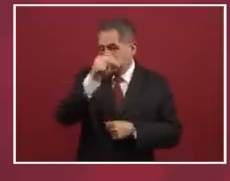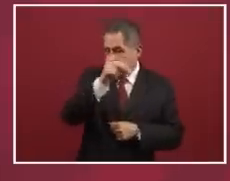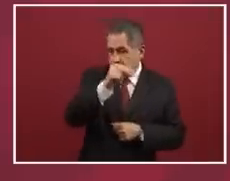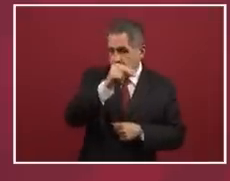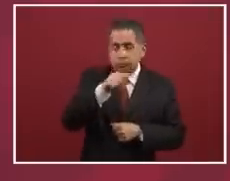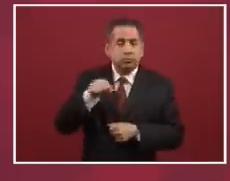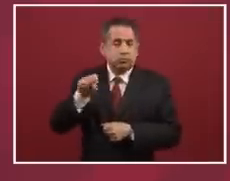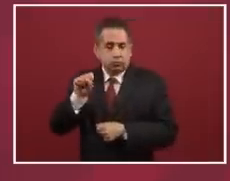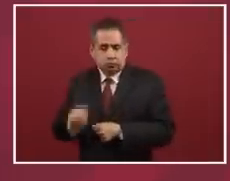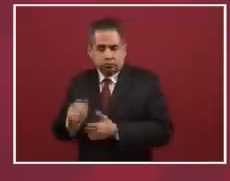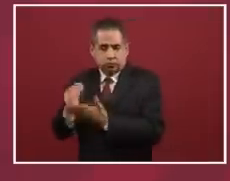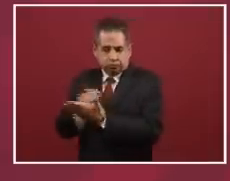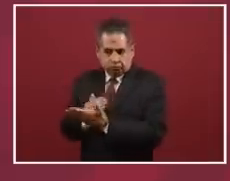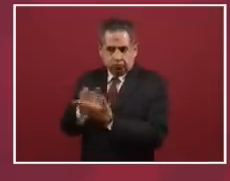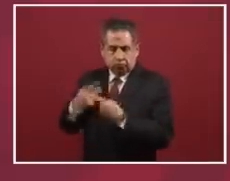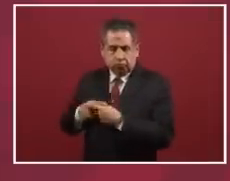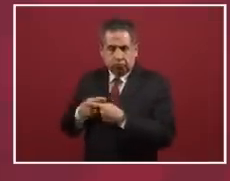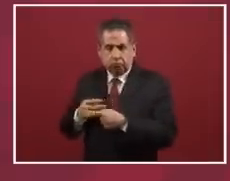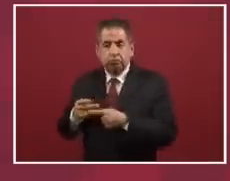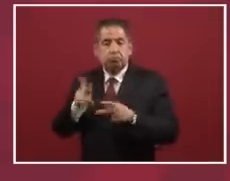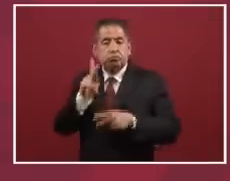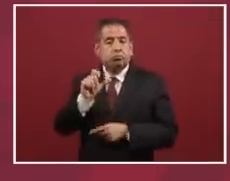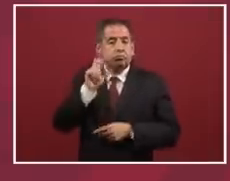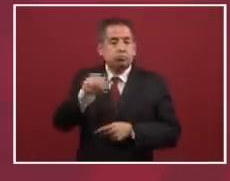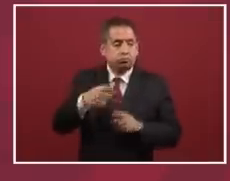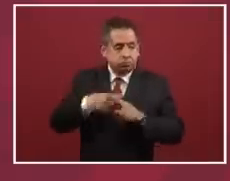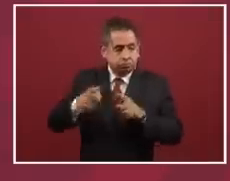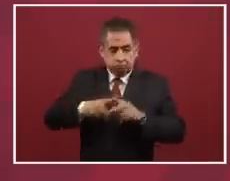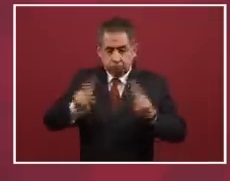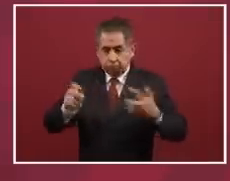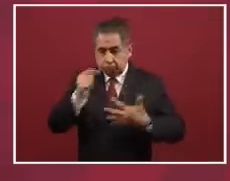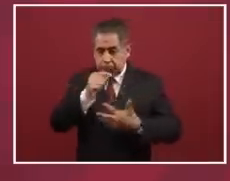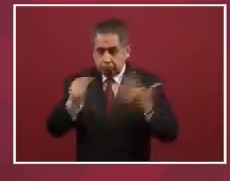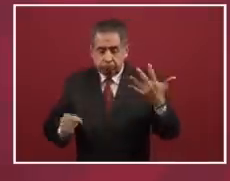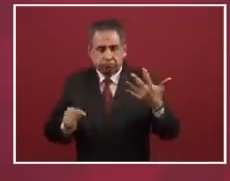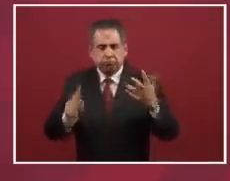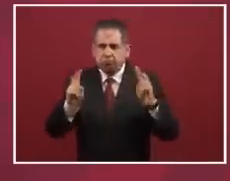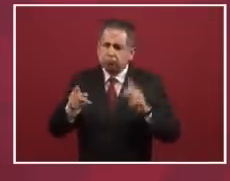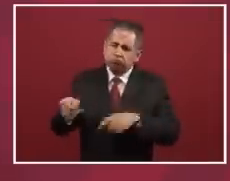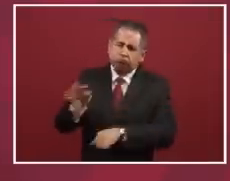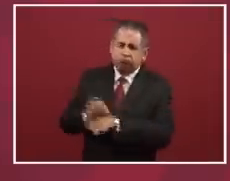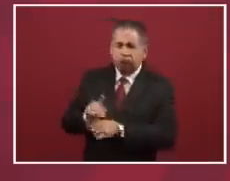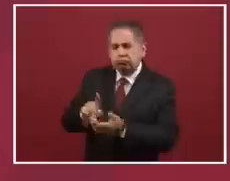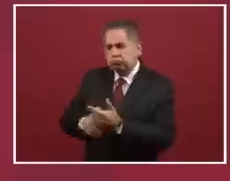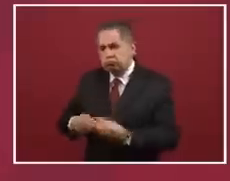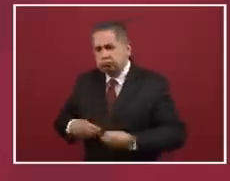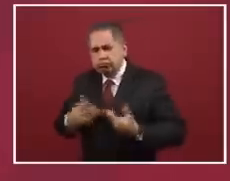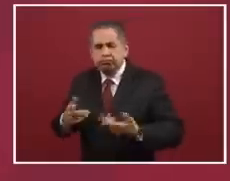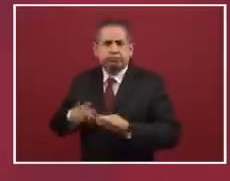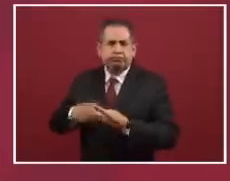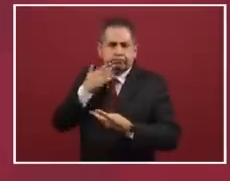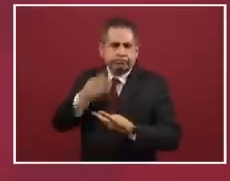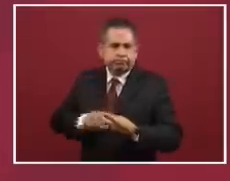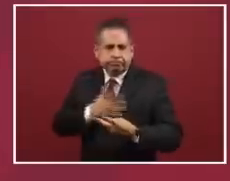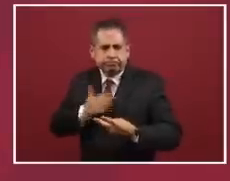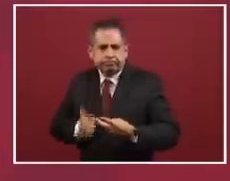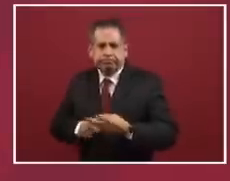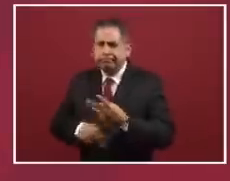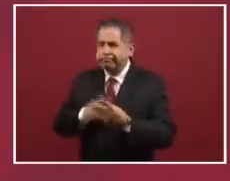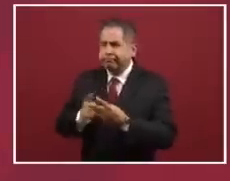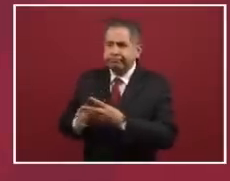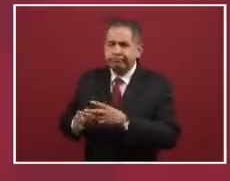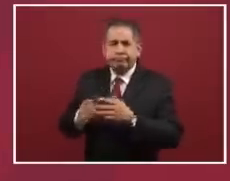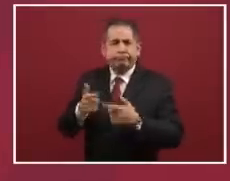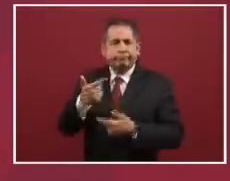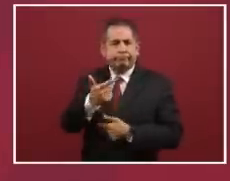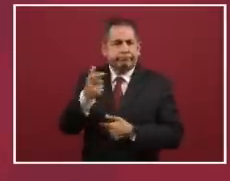recibir menos. Pero como este plan tiene varios elementos, tiene un plan de bienestar social, tiene un plan de empleo, tiene el despliegue de la